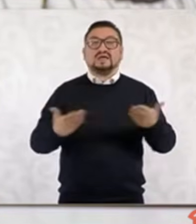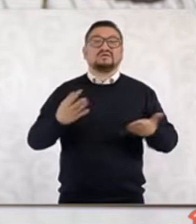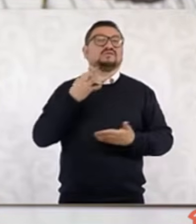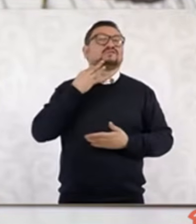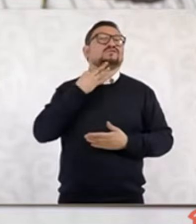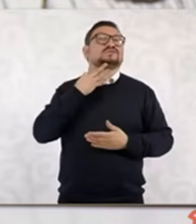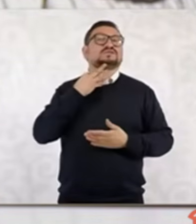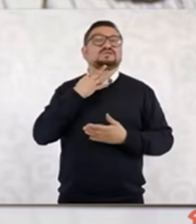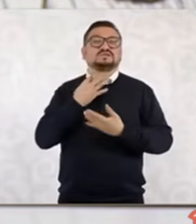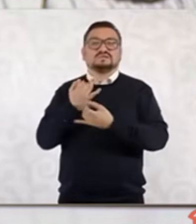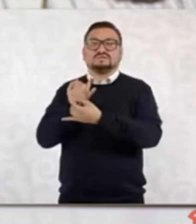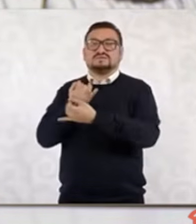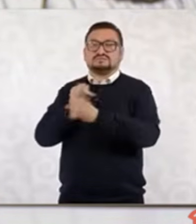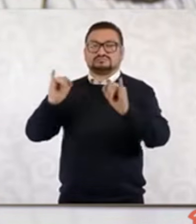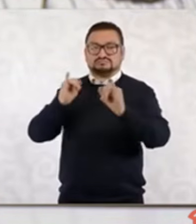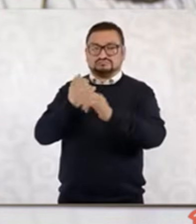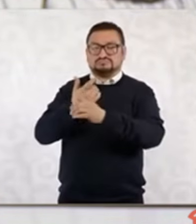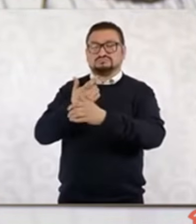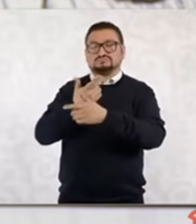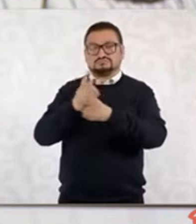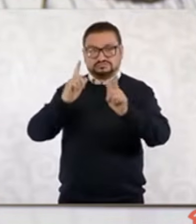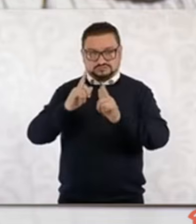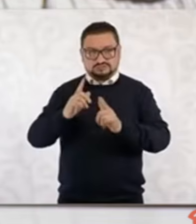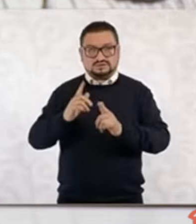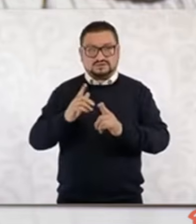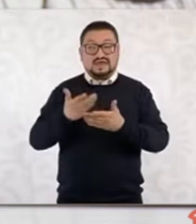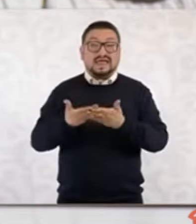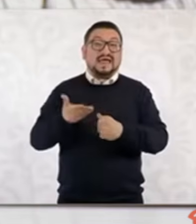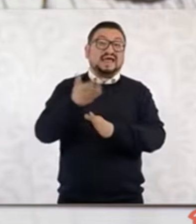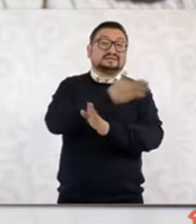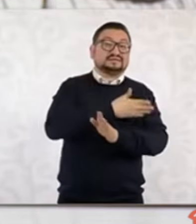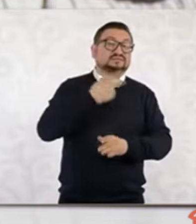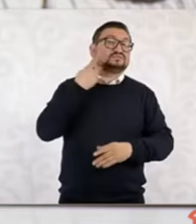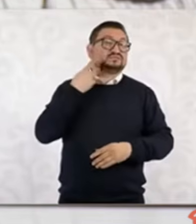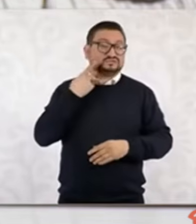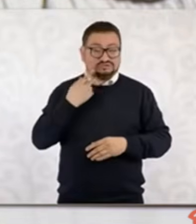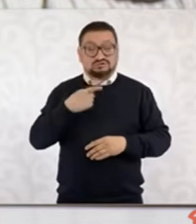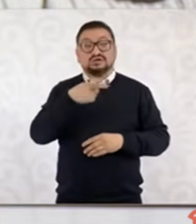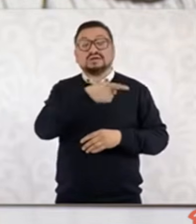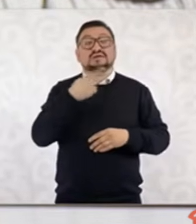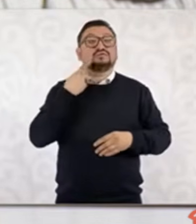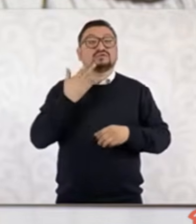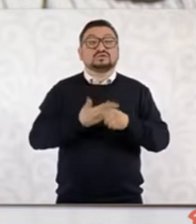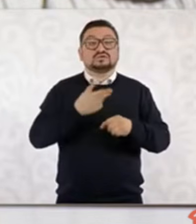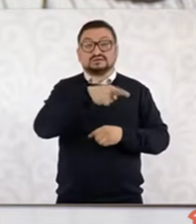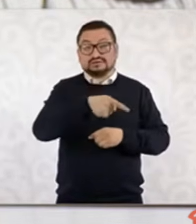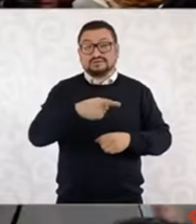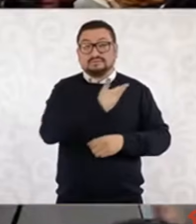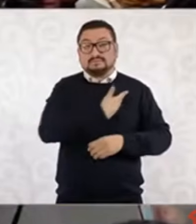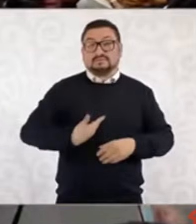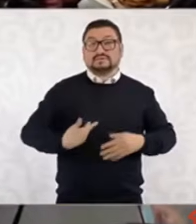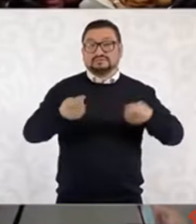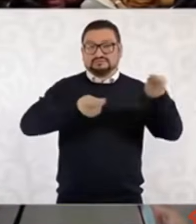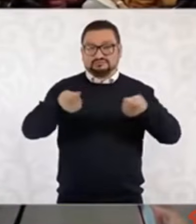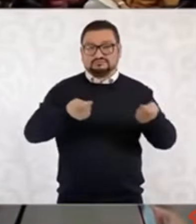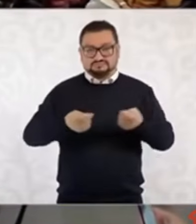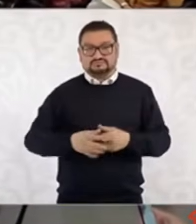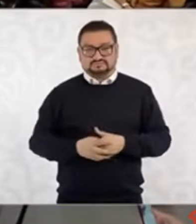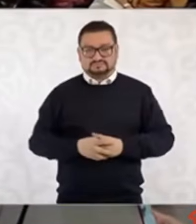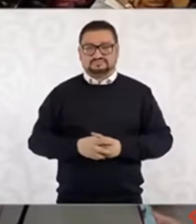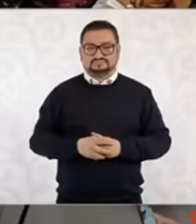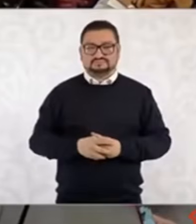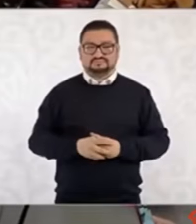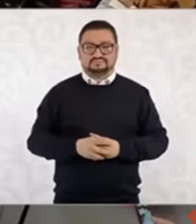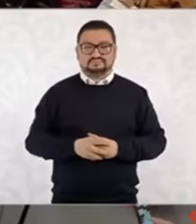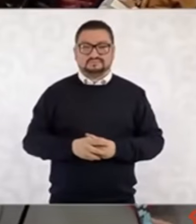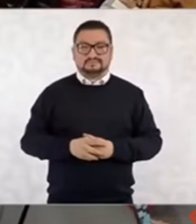Constitución es autónoma. Entonces era Procuraduría, claro. Dependía del propio presidente. Sí,